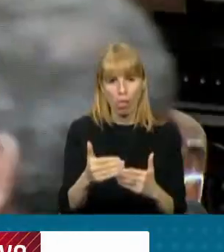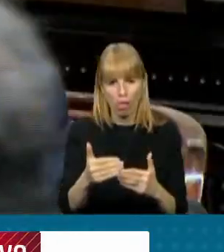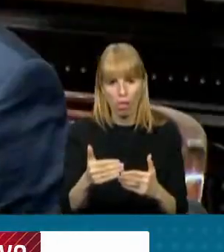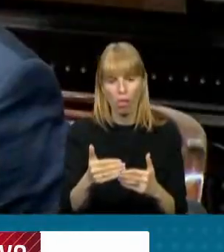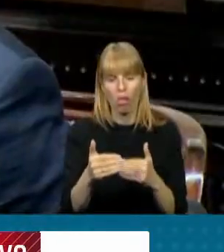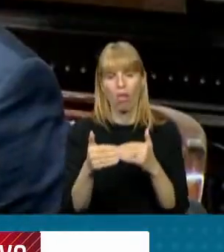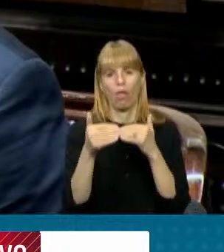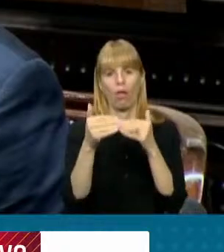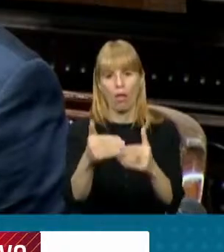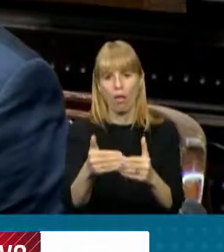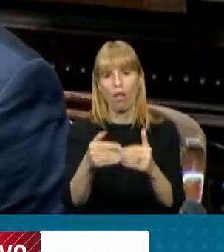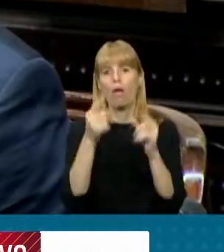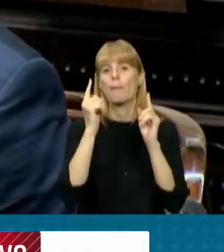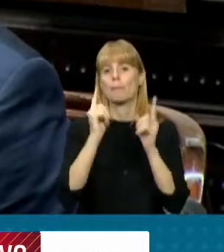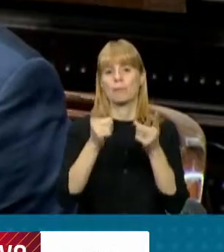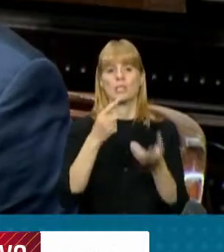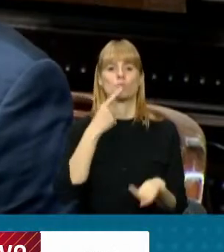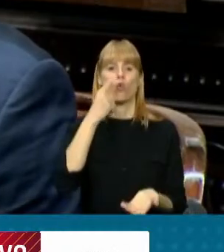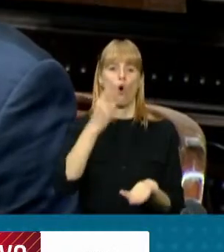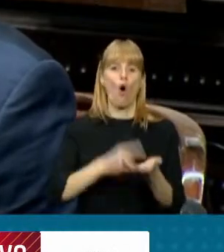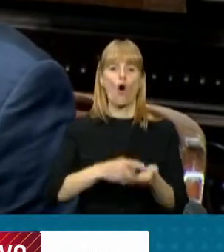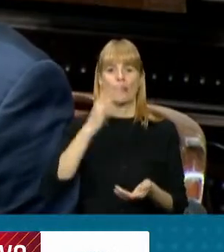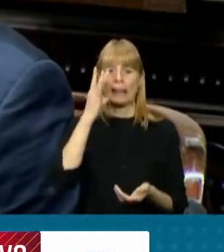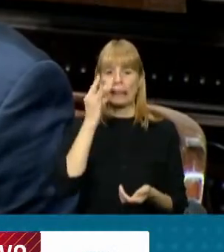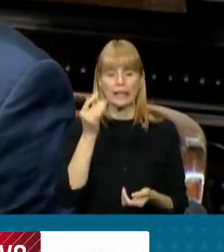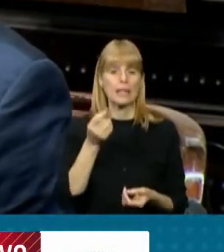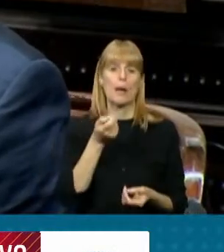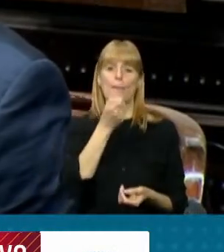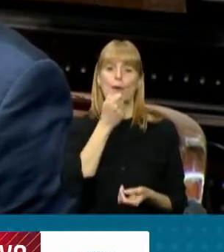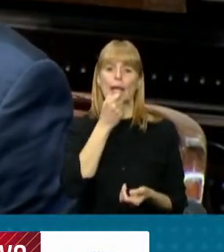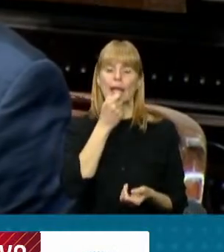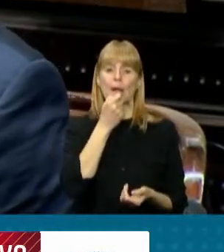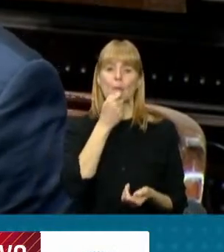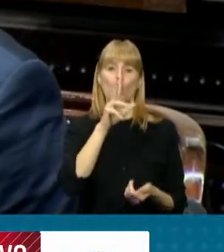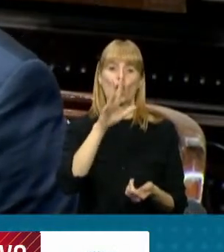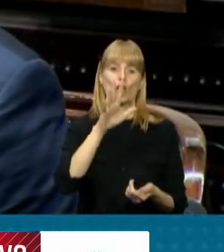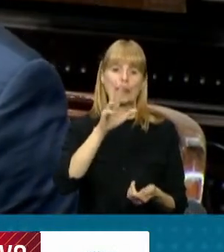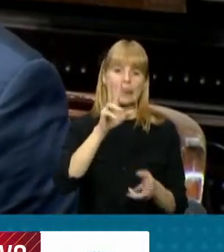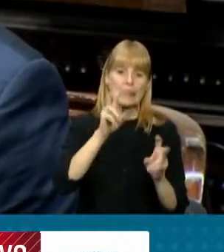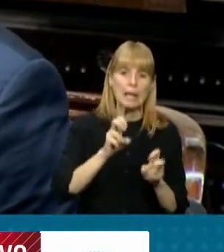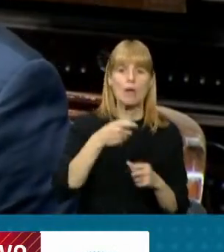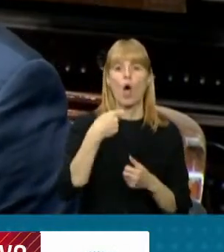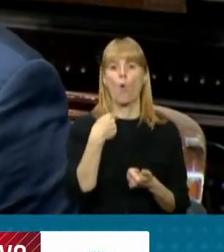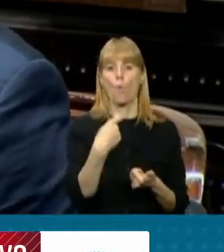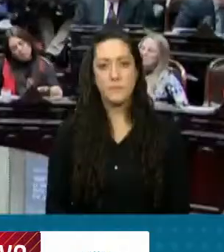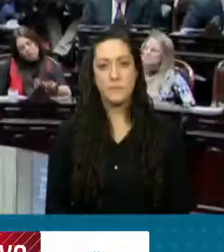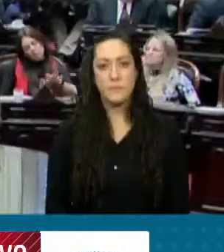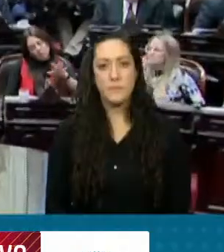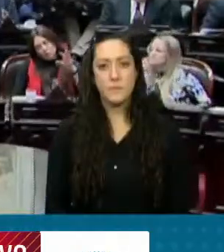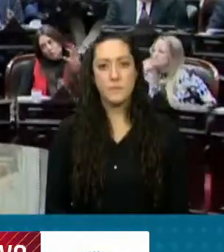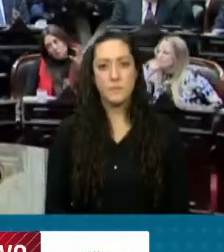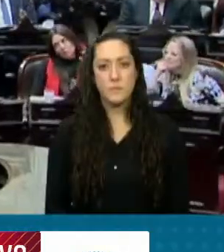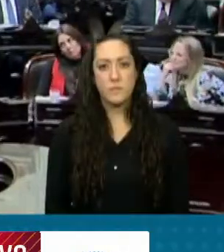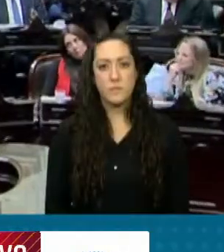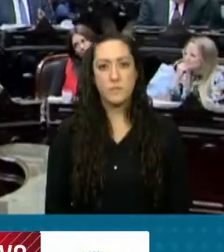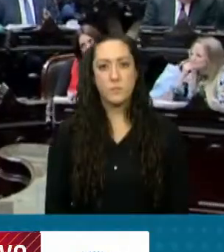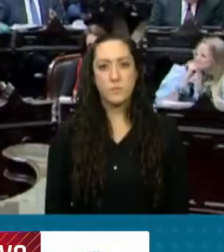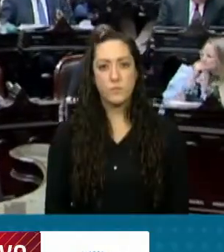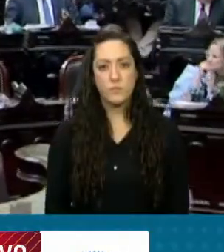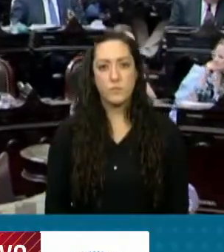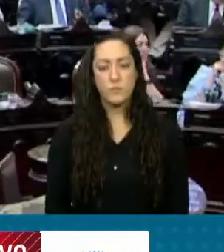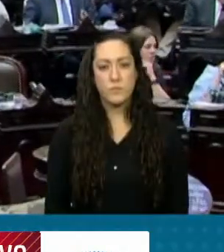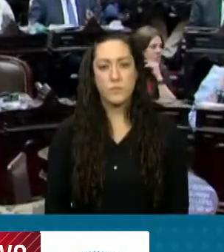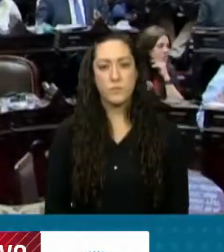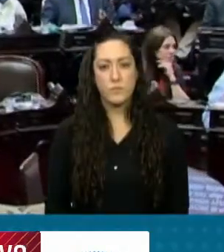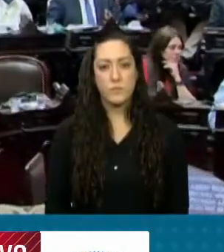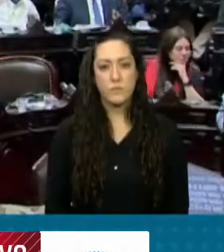Sí, alguien más que había, digamos, que suscribía esta idea de que eran temas importantes para debatirse en el recinto. Que se debata en el